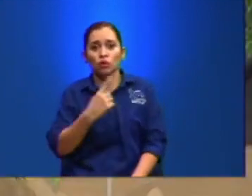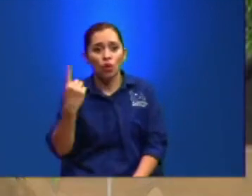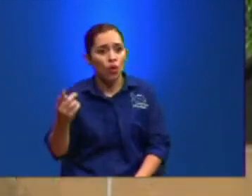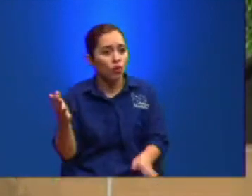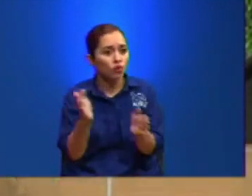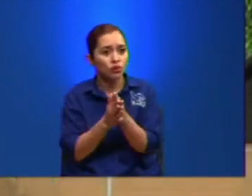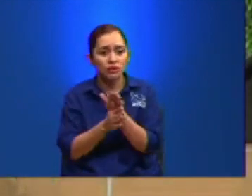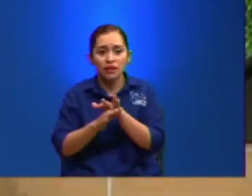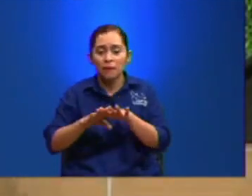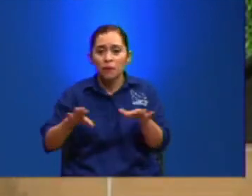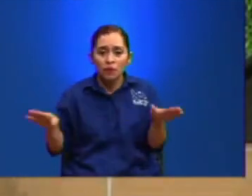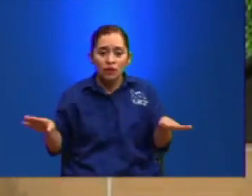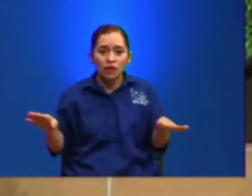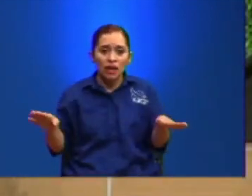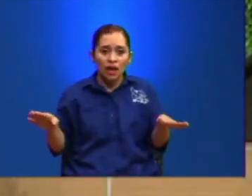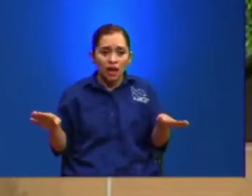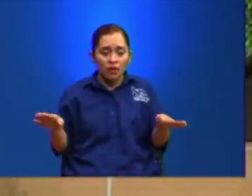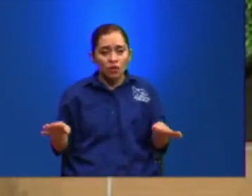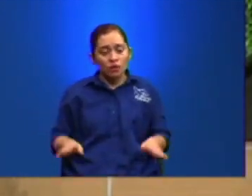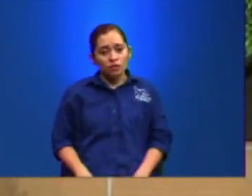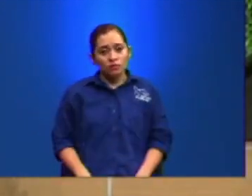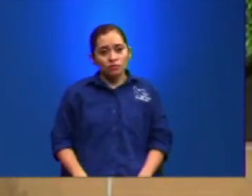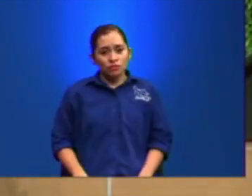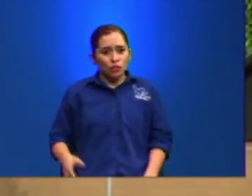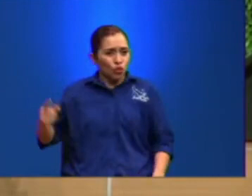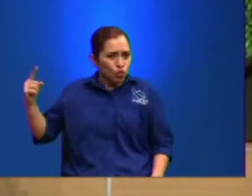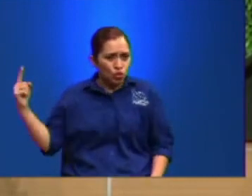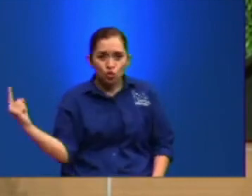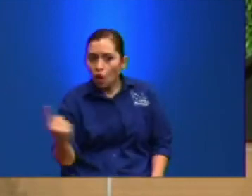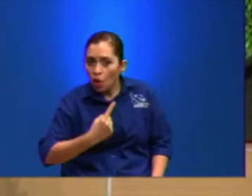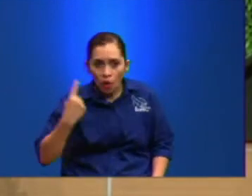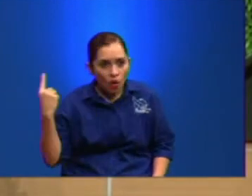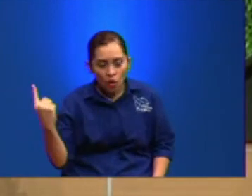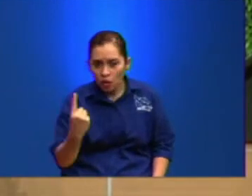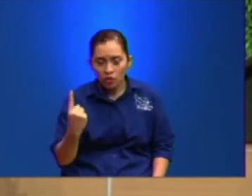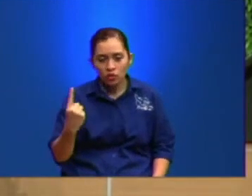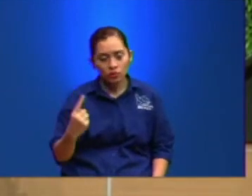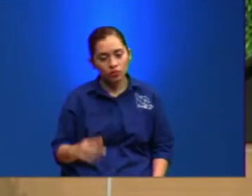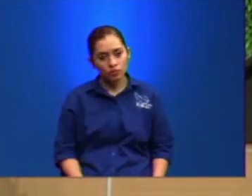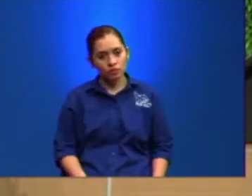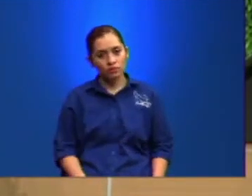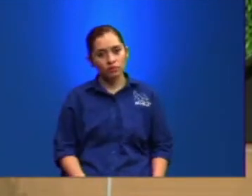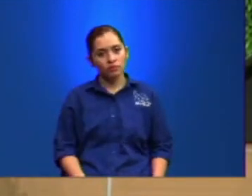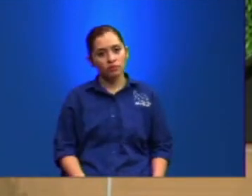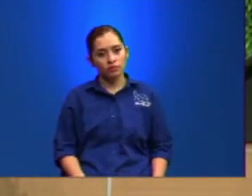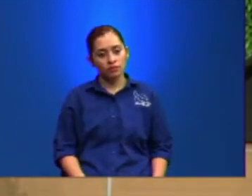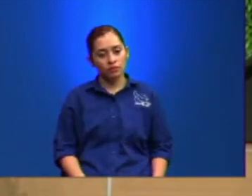carnicera la noche cuando todos se murieron todos nosotros sólo quedo